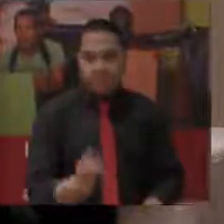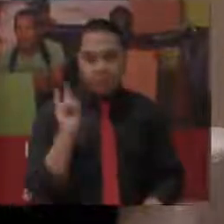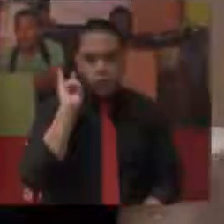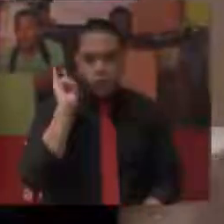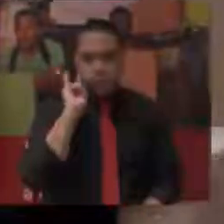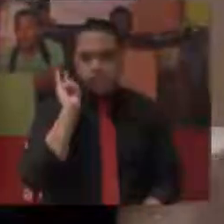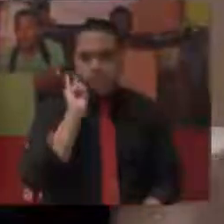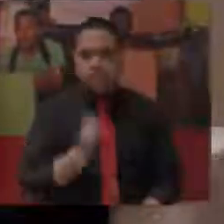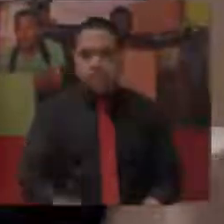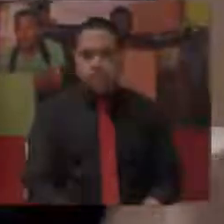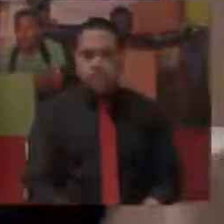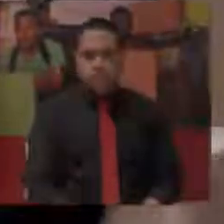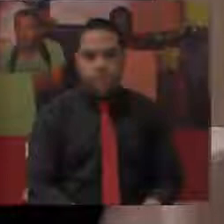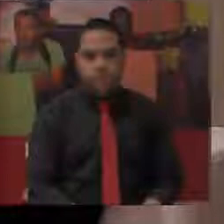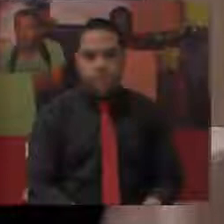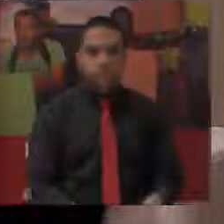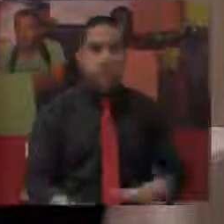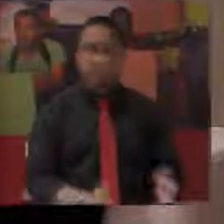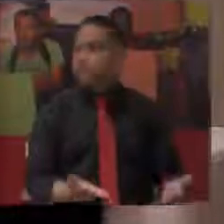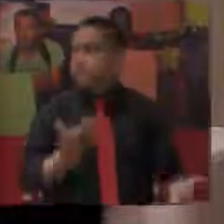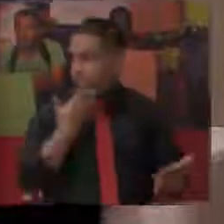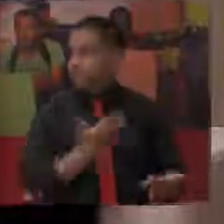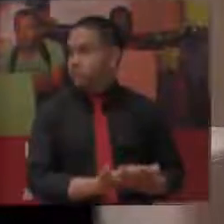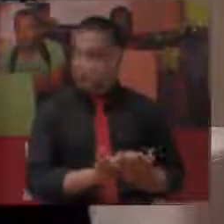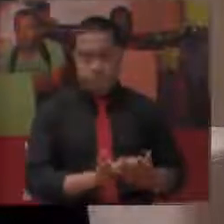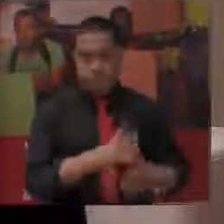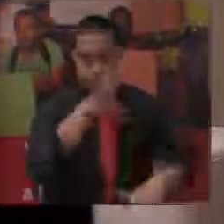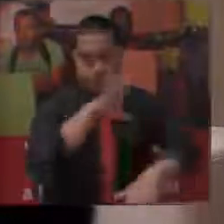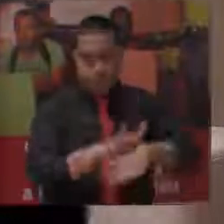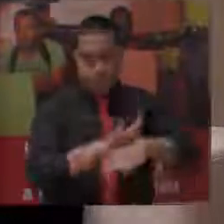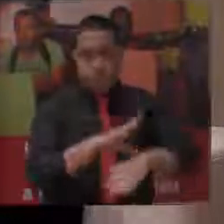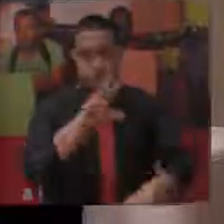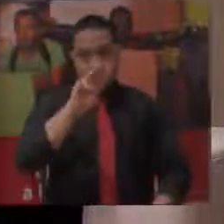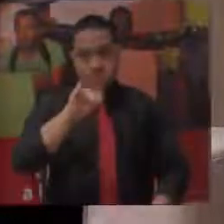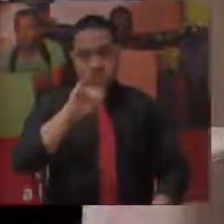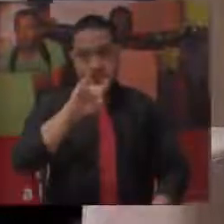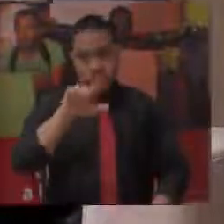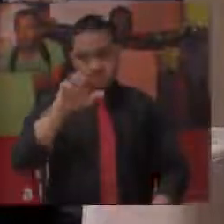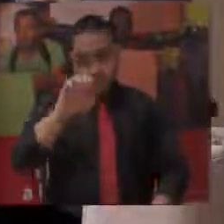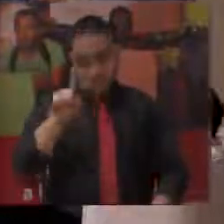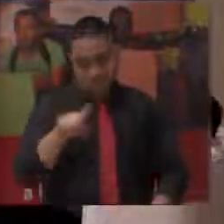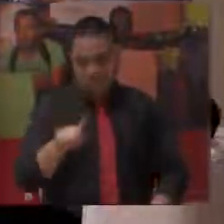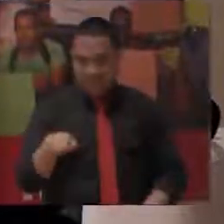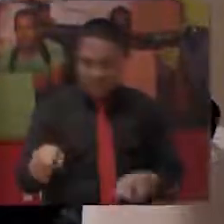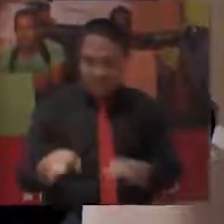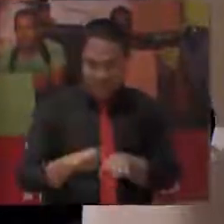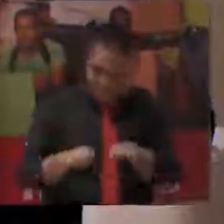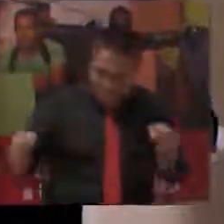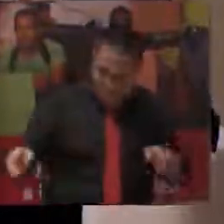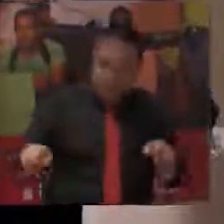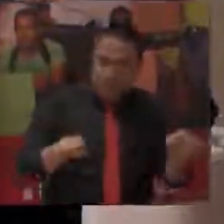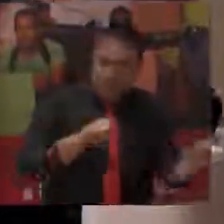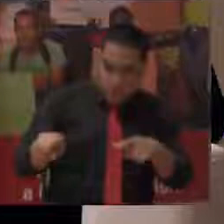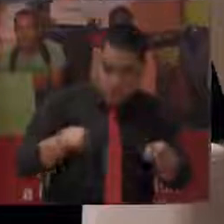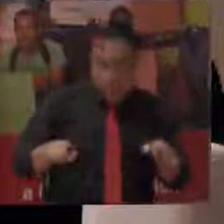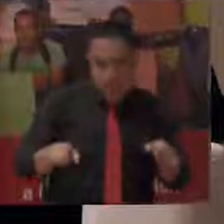Gracias. Muchas gracias, doctor Millares. Con esto damos finalización al panel con unas pequeñas